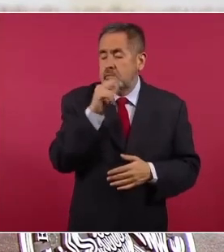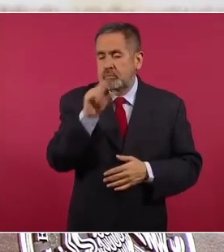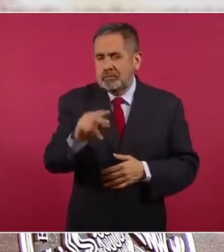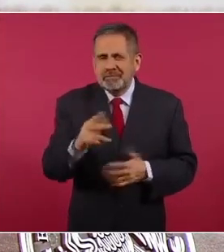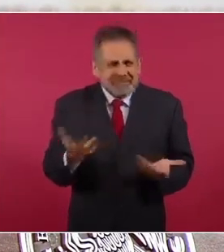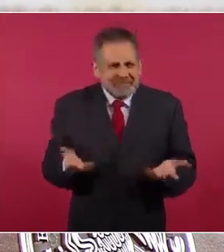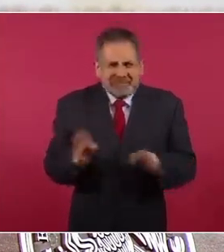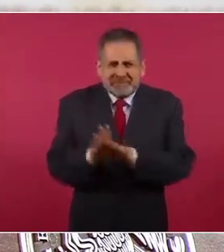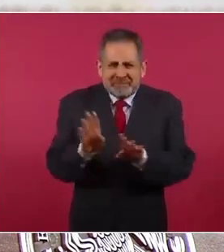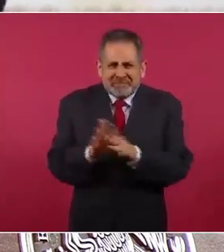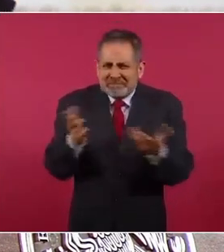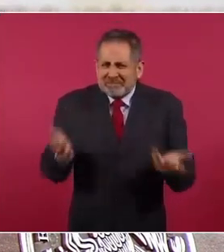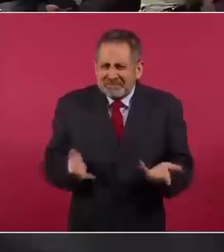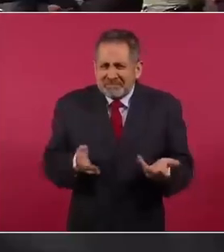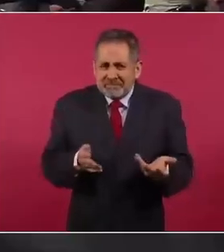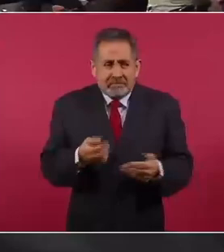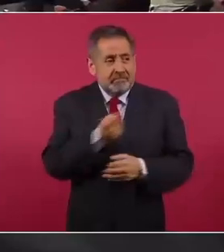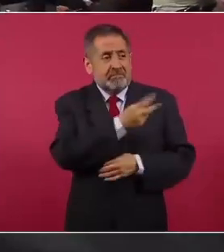y a quienes